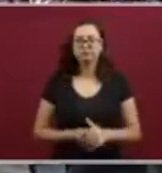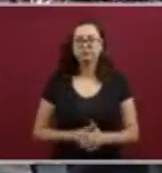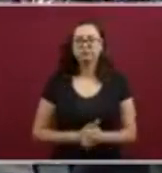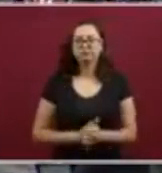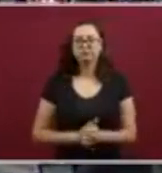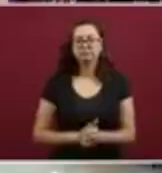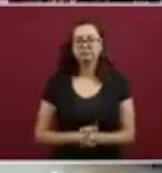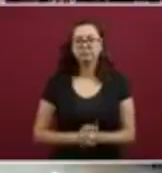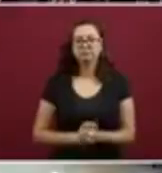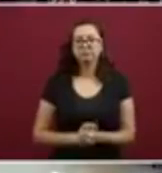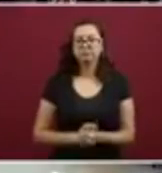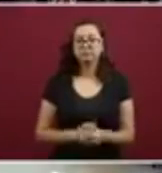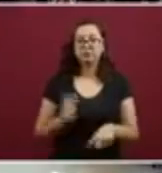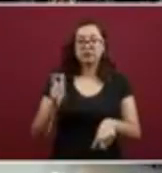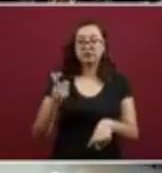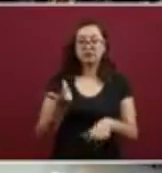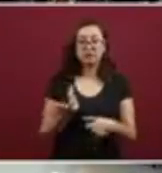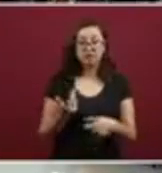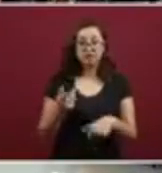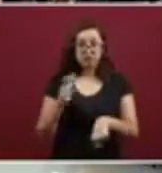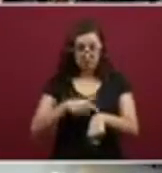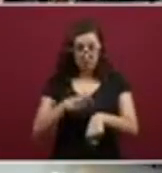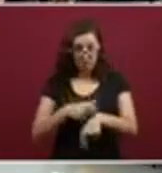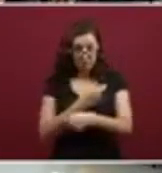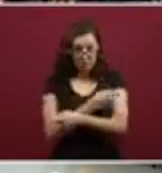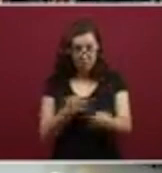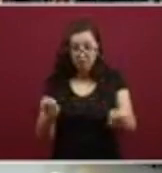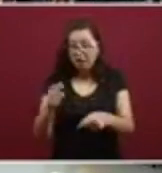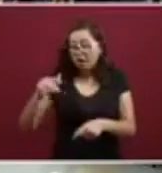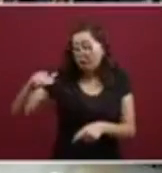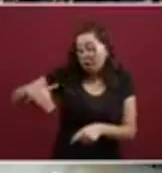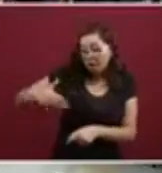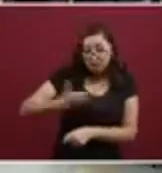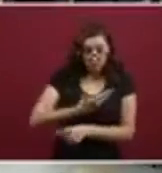Sí, eso es lo que acaba de decir el secretario.